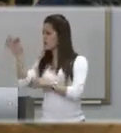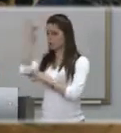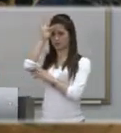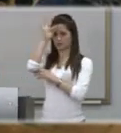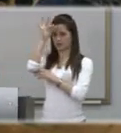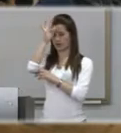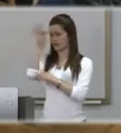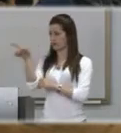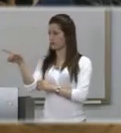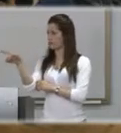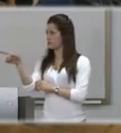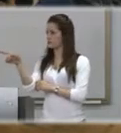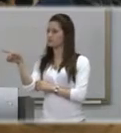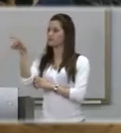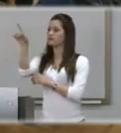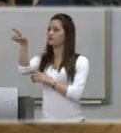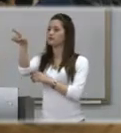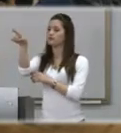¿Hospitales?